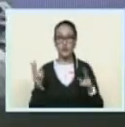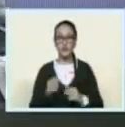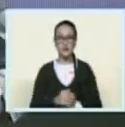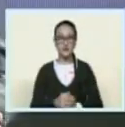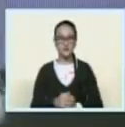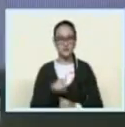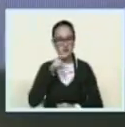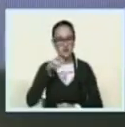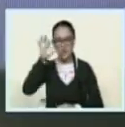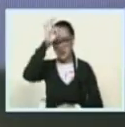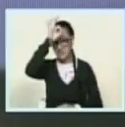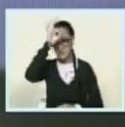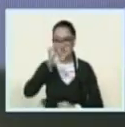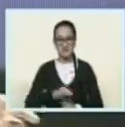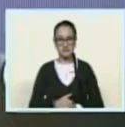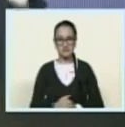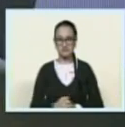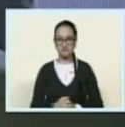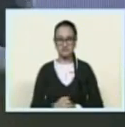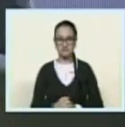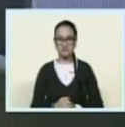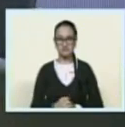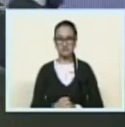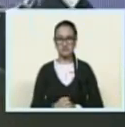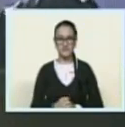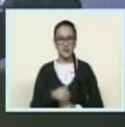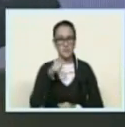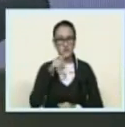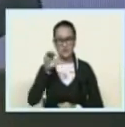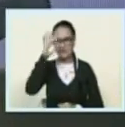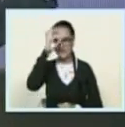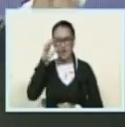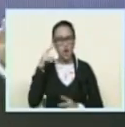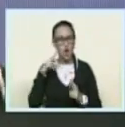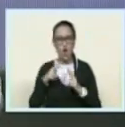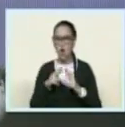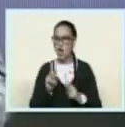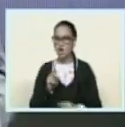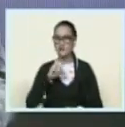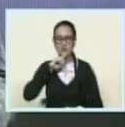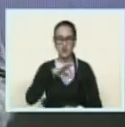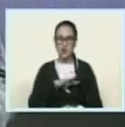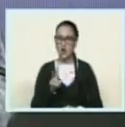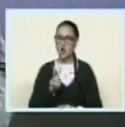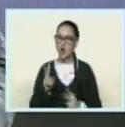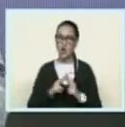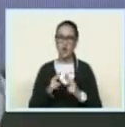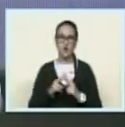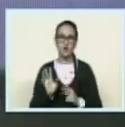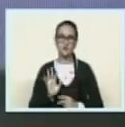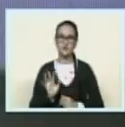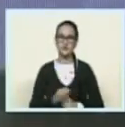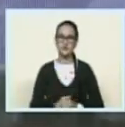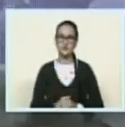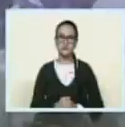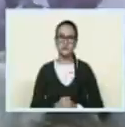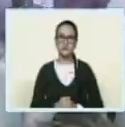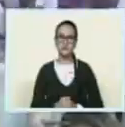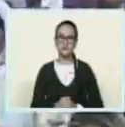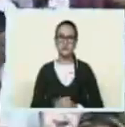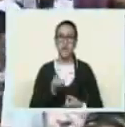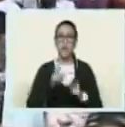cuánta ignorancia, vaya qué desconocimiento de la historia, o es que acaso se